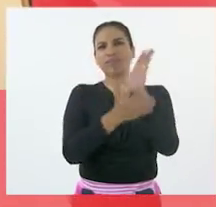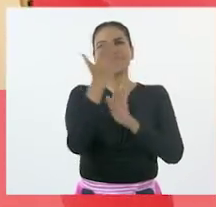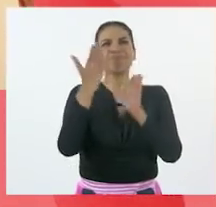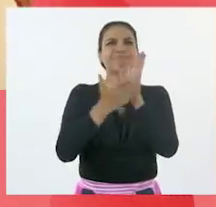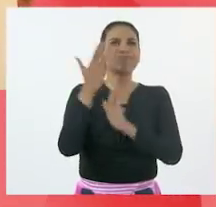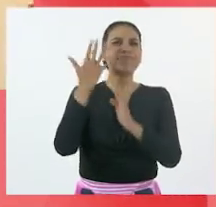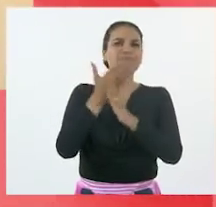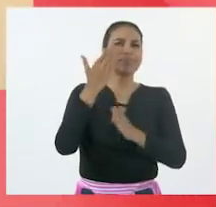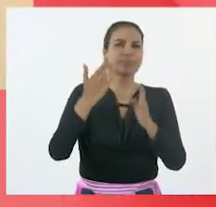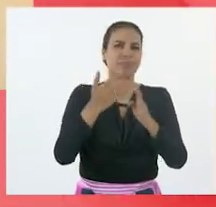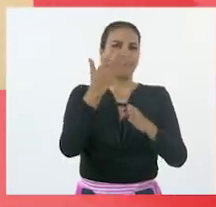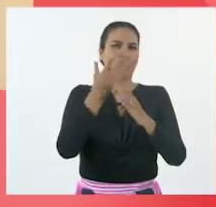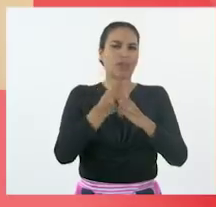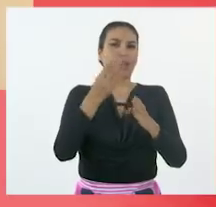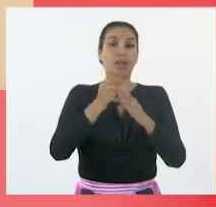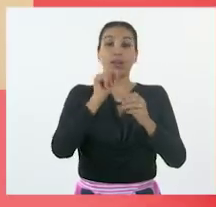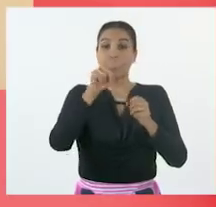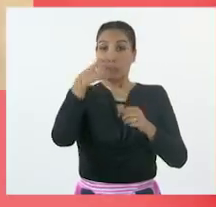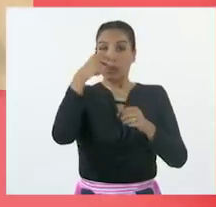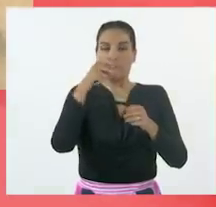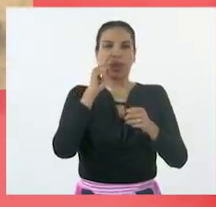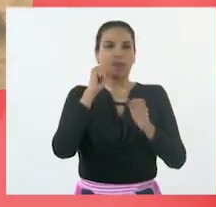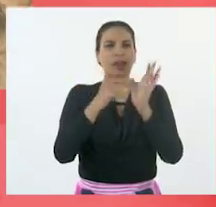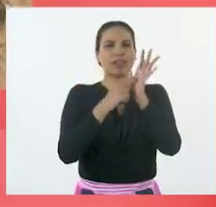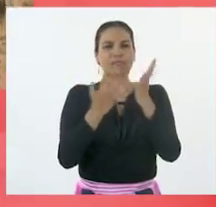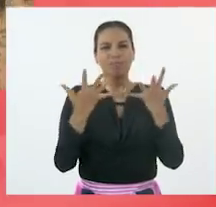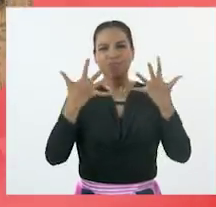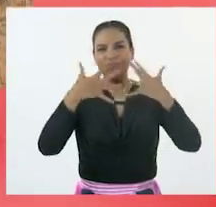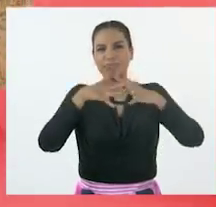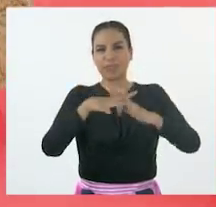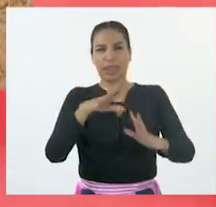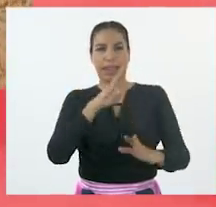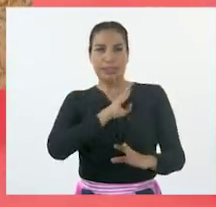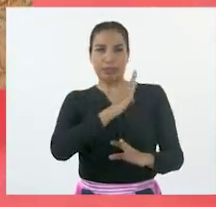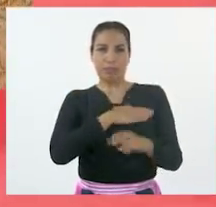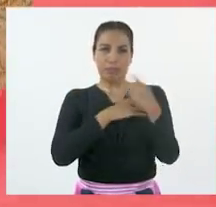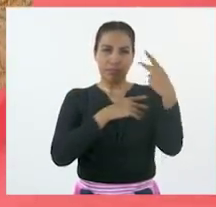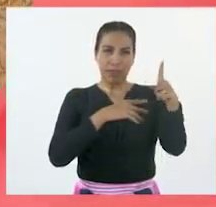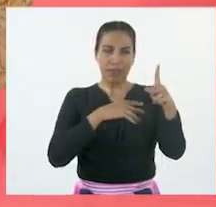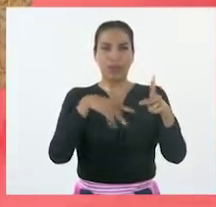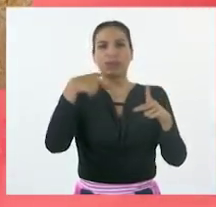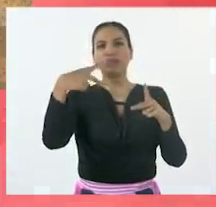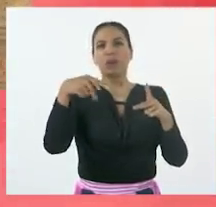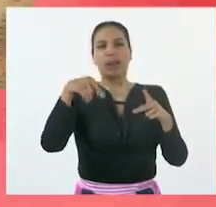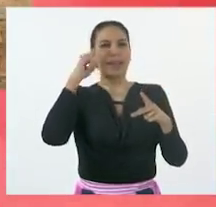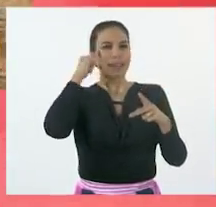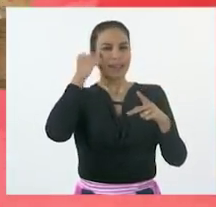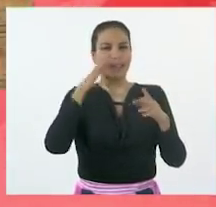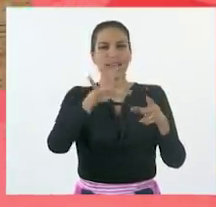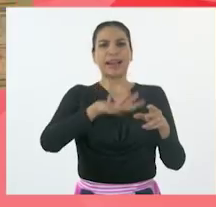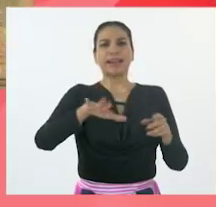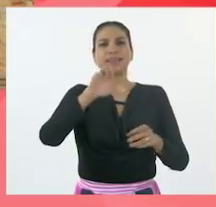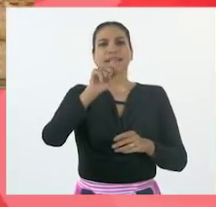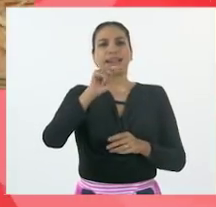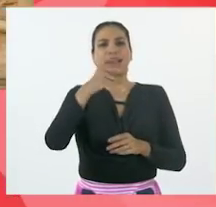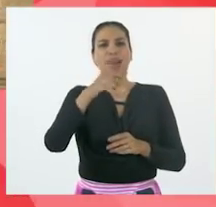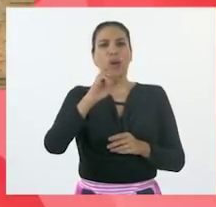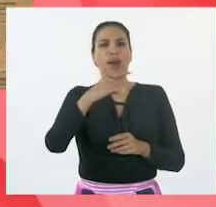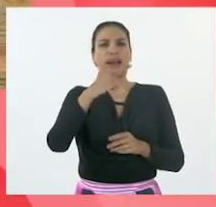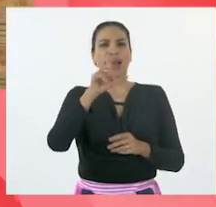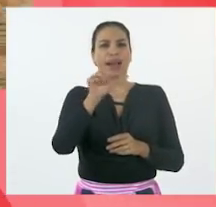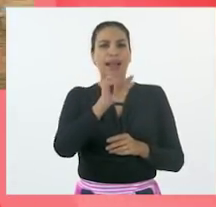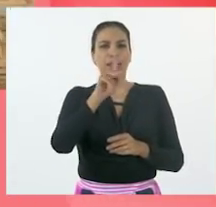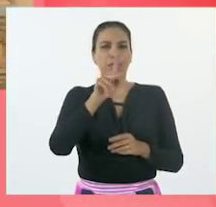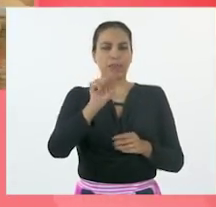arquitectónica. En sus mismos nombres muestran la mezcla de lo español con lo indígena. Santiago de Jalpan, Nuestra Señora